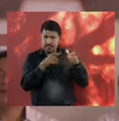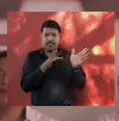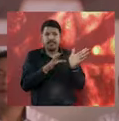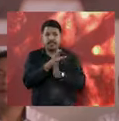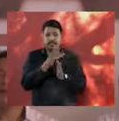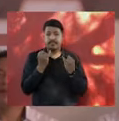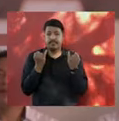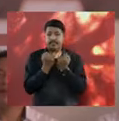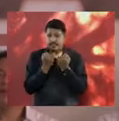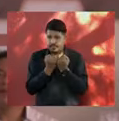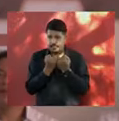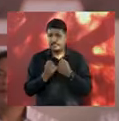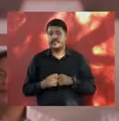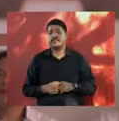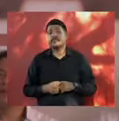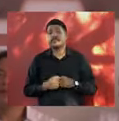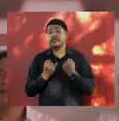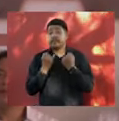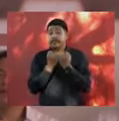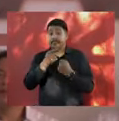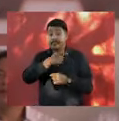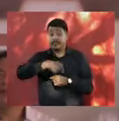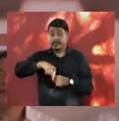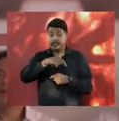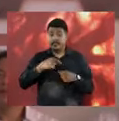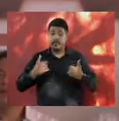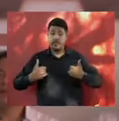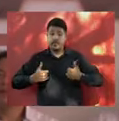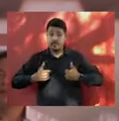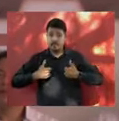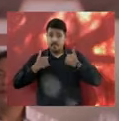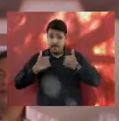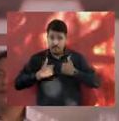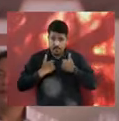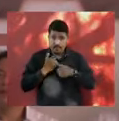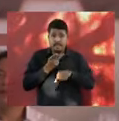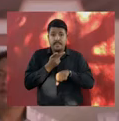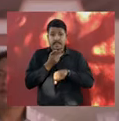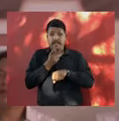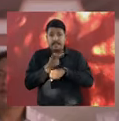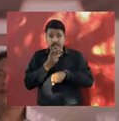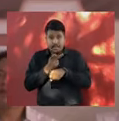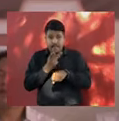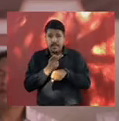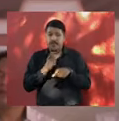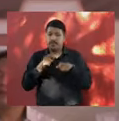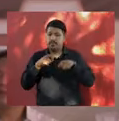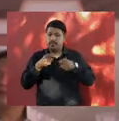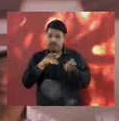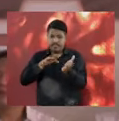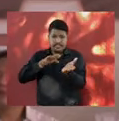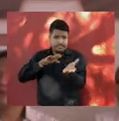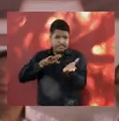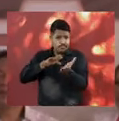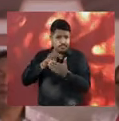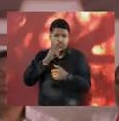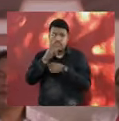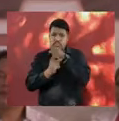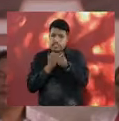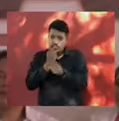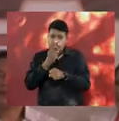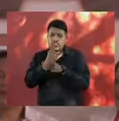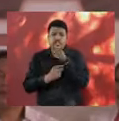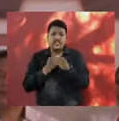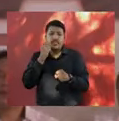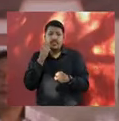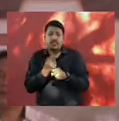a garantizar el apoyo a todos los jóvenes de preparatoria y que cada año la beca aumente por